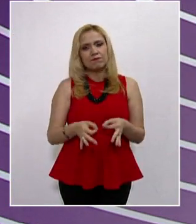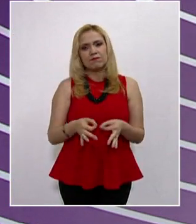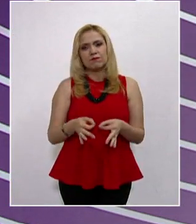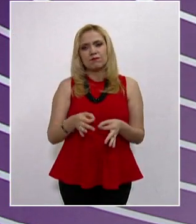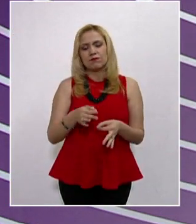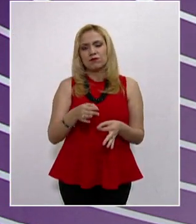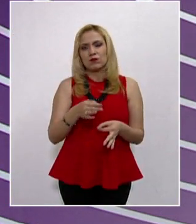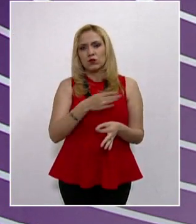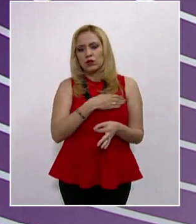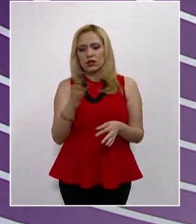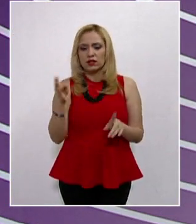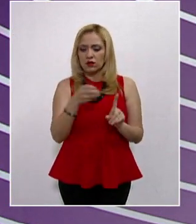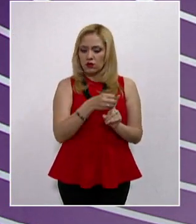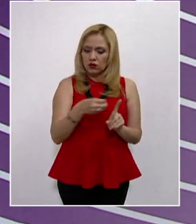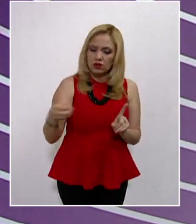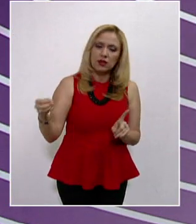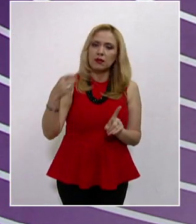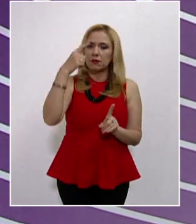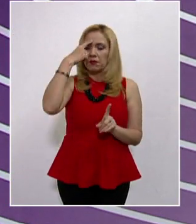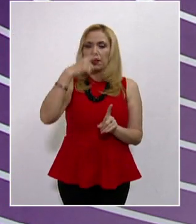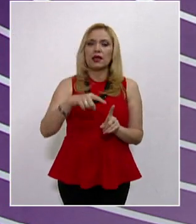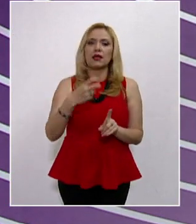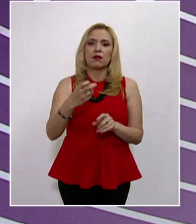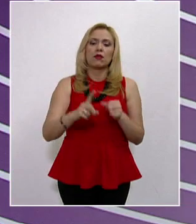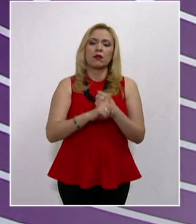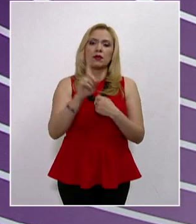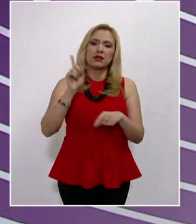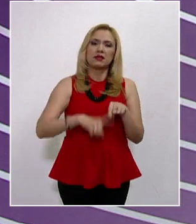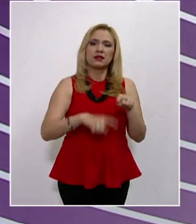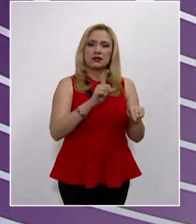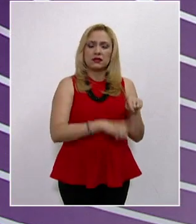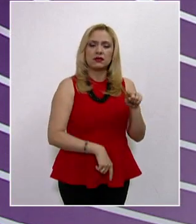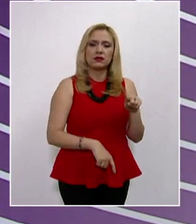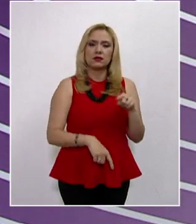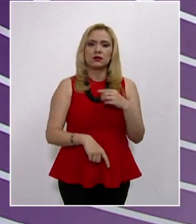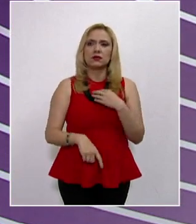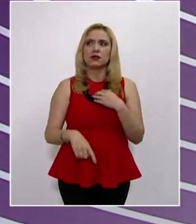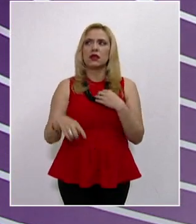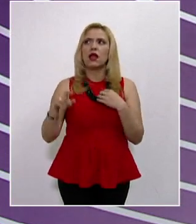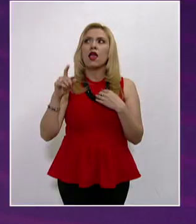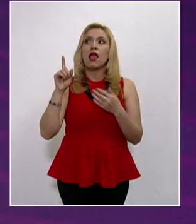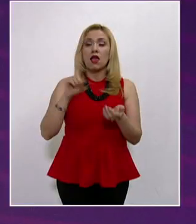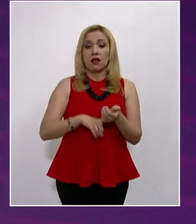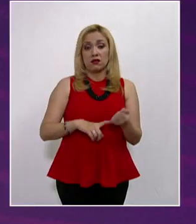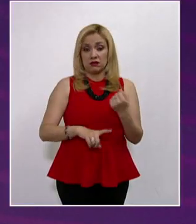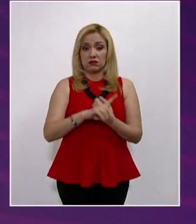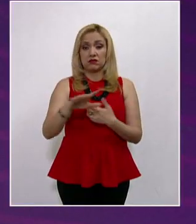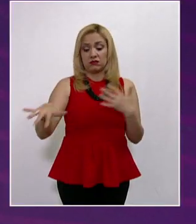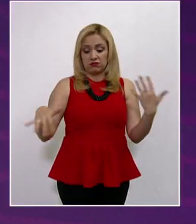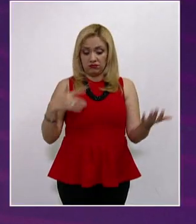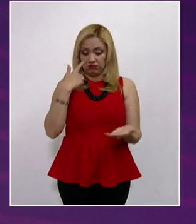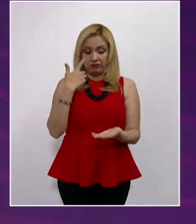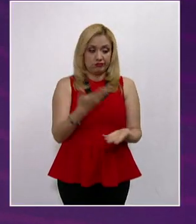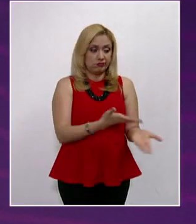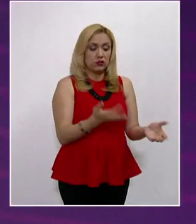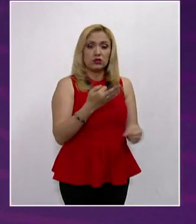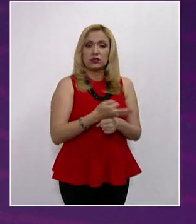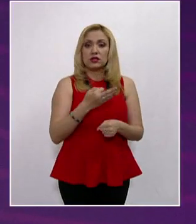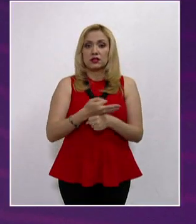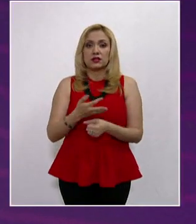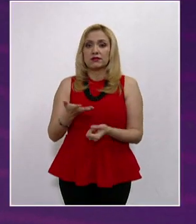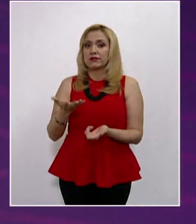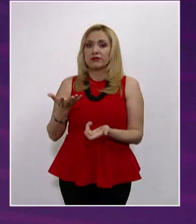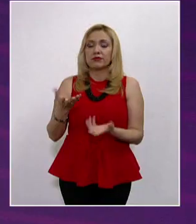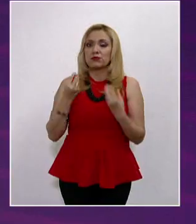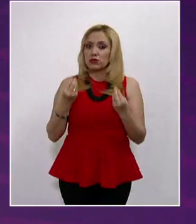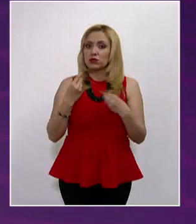una buena regulación para hacer frente a estos problemas? También en el contexto de crisis, ¿no? De seguridad, y que, pues hay que decirlo,